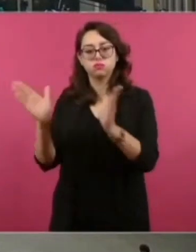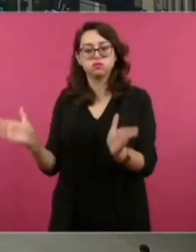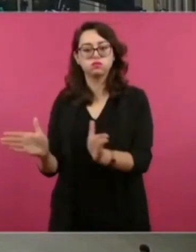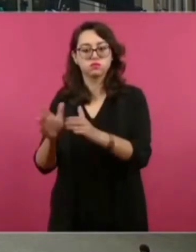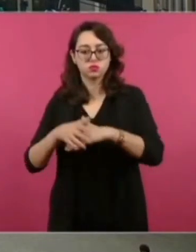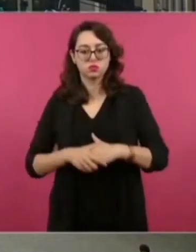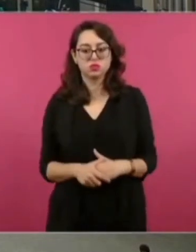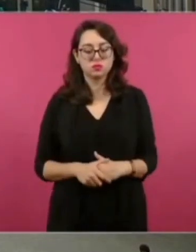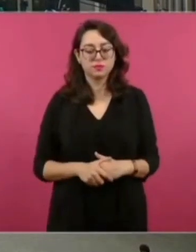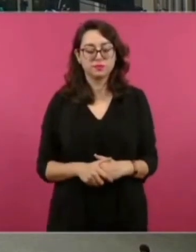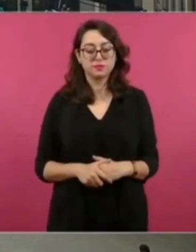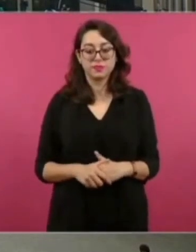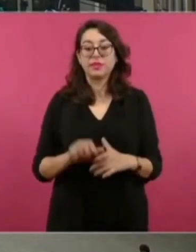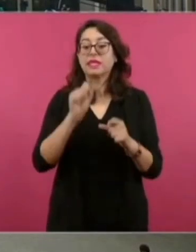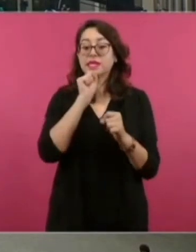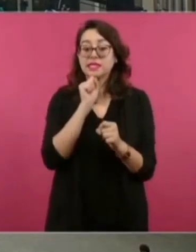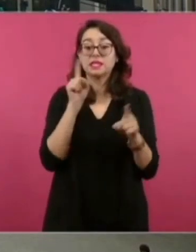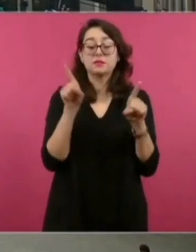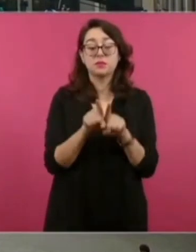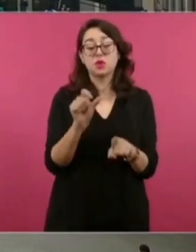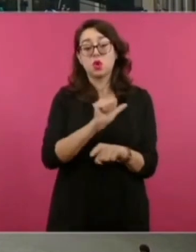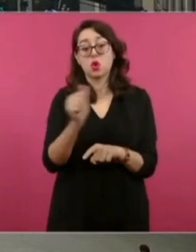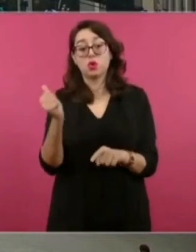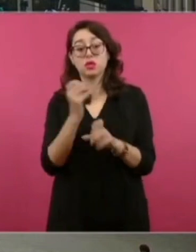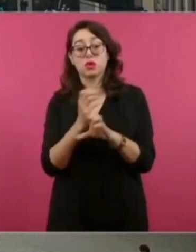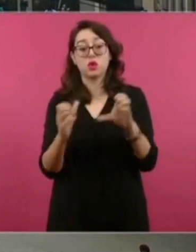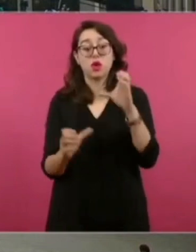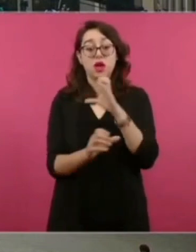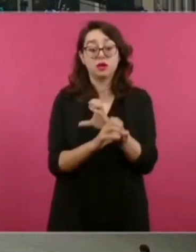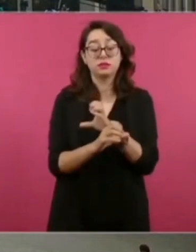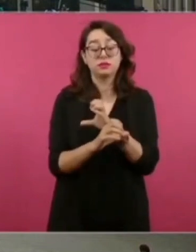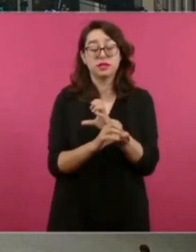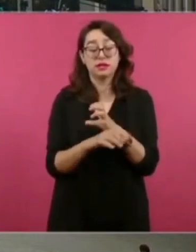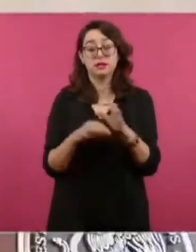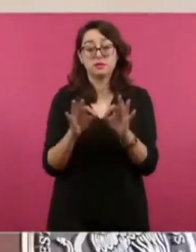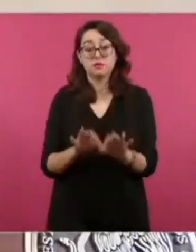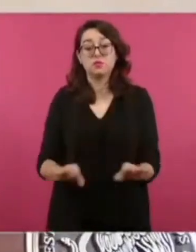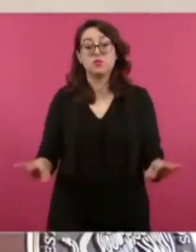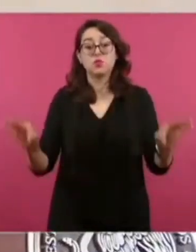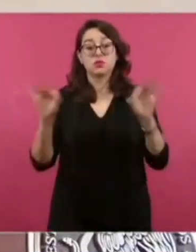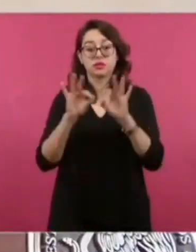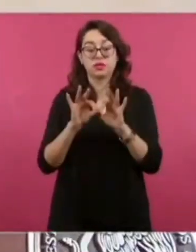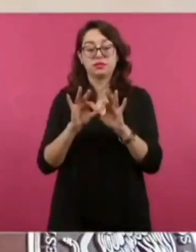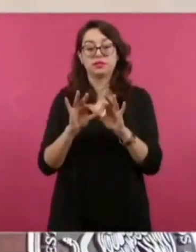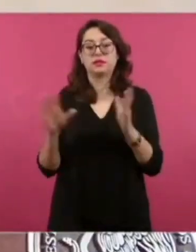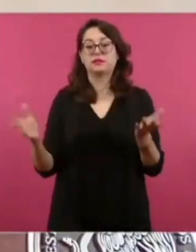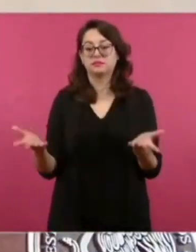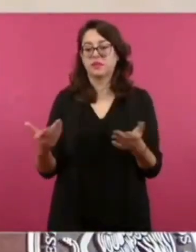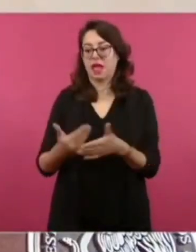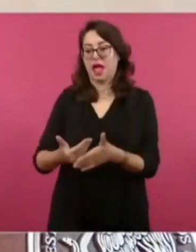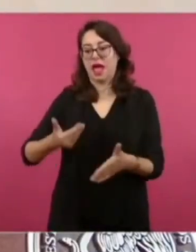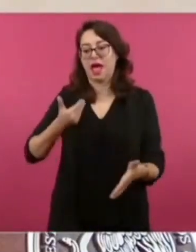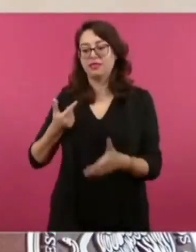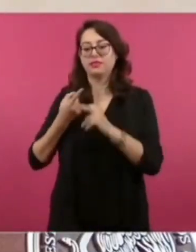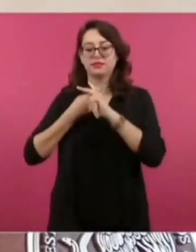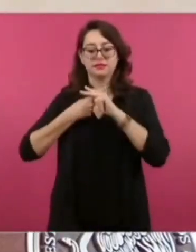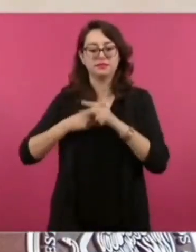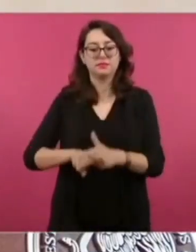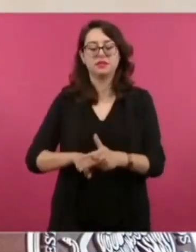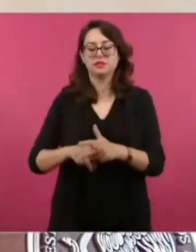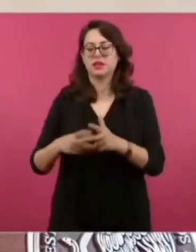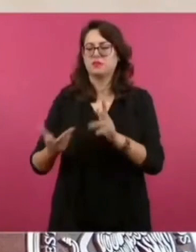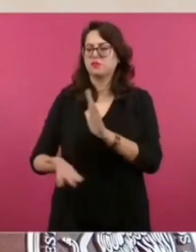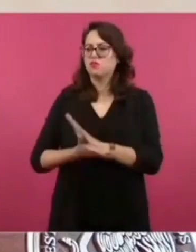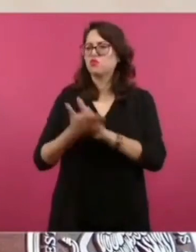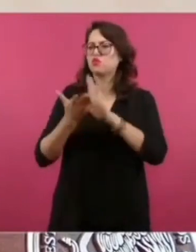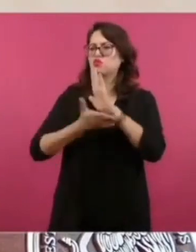También nos ayudó mucho el que ya habíamos iniciado obras públicas,